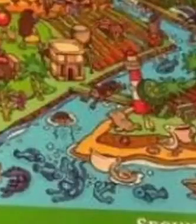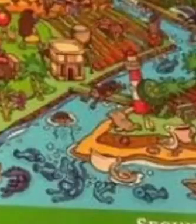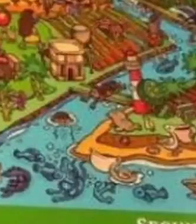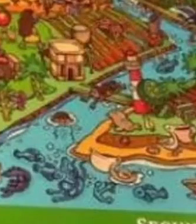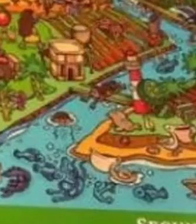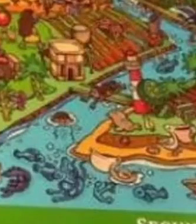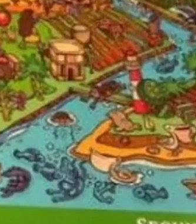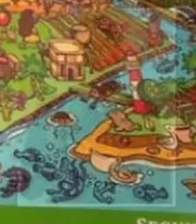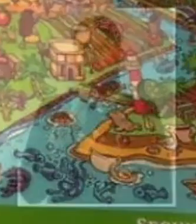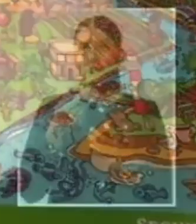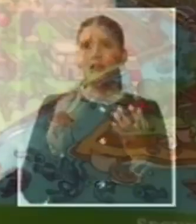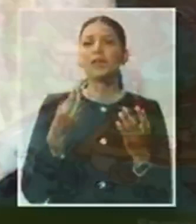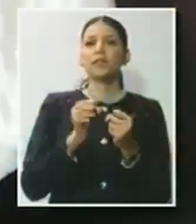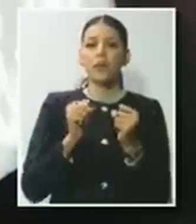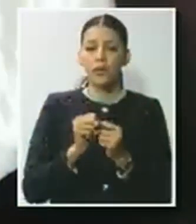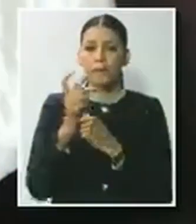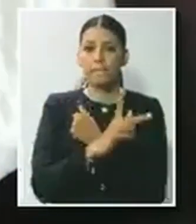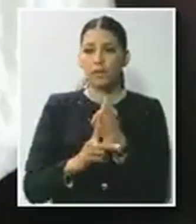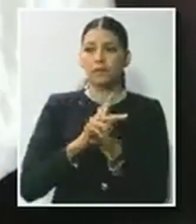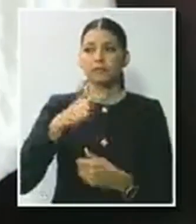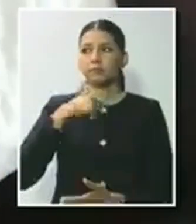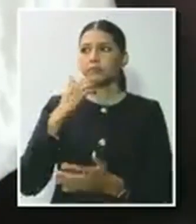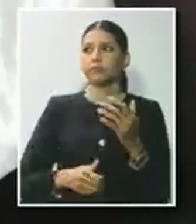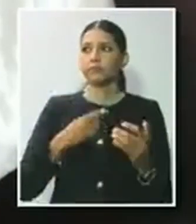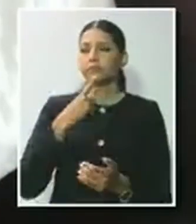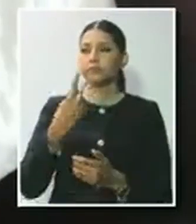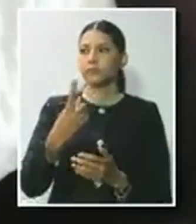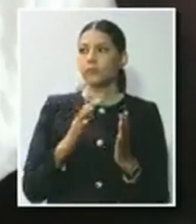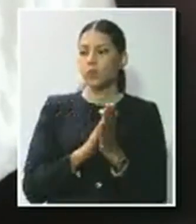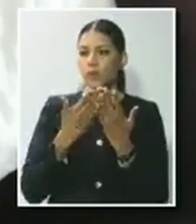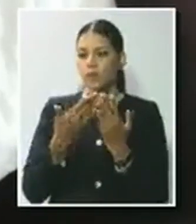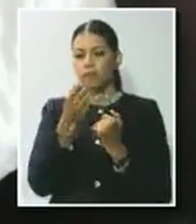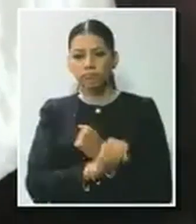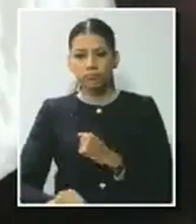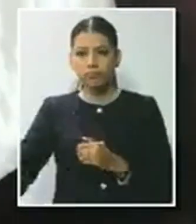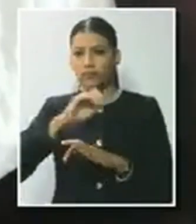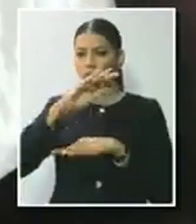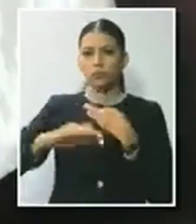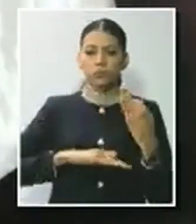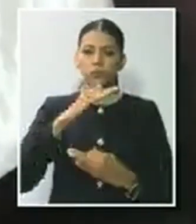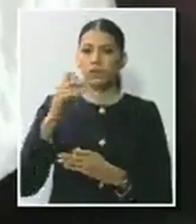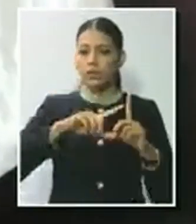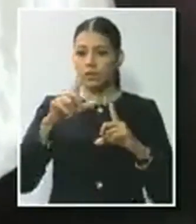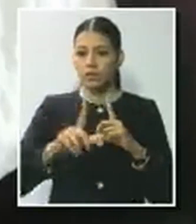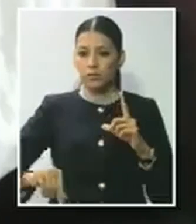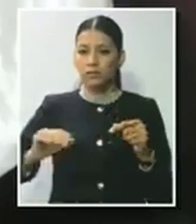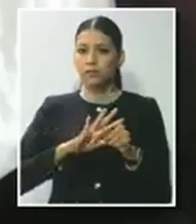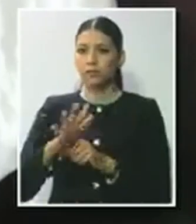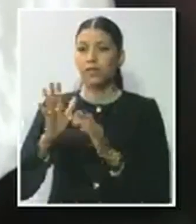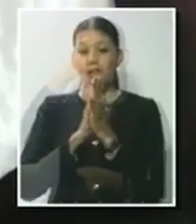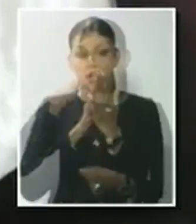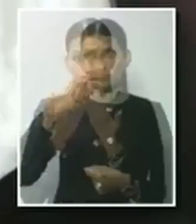Sarriaga Navarro, director de materiales educativos de la Secretaría de Educación Pública. En su discurso durante el arranque del ciclo